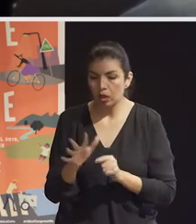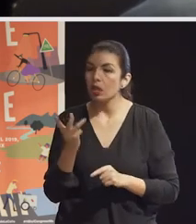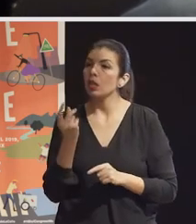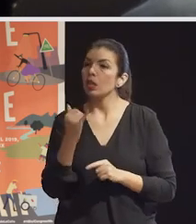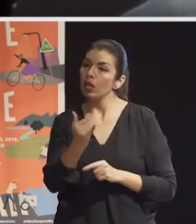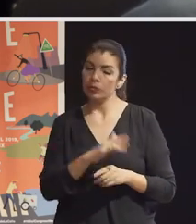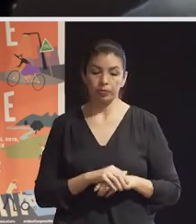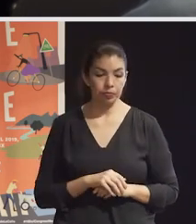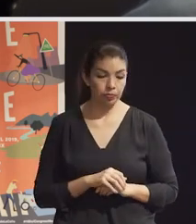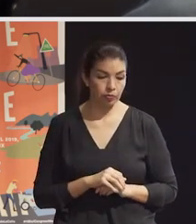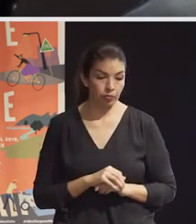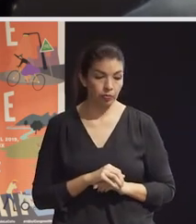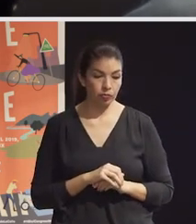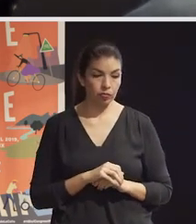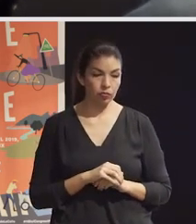persona